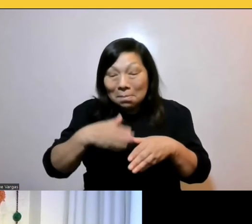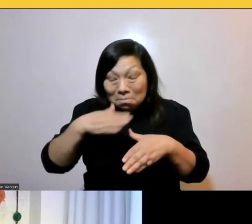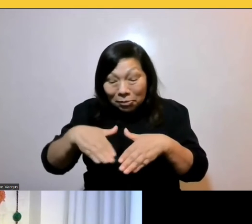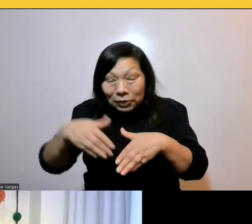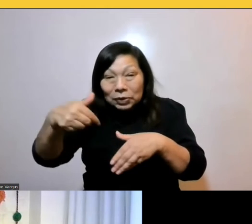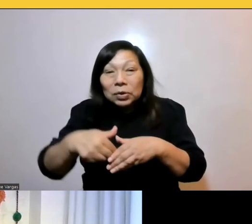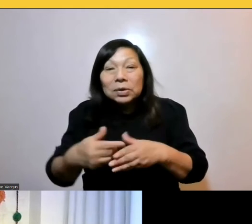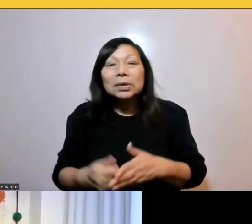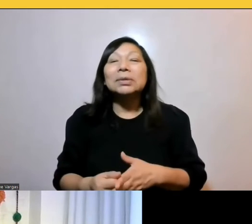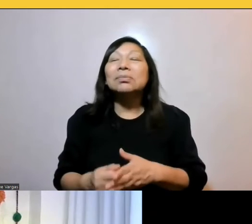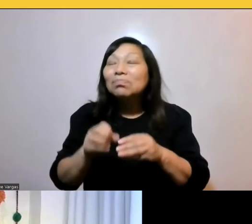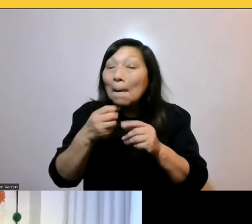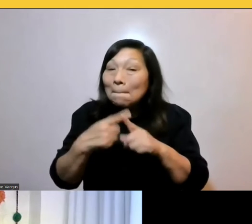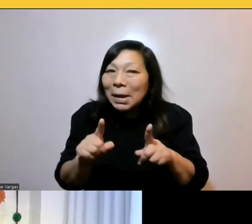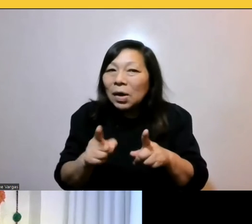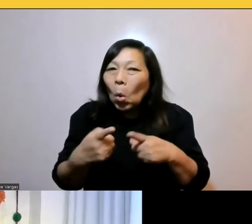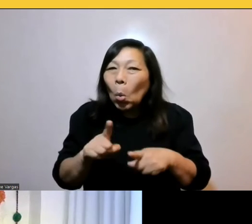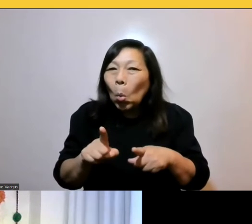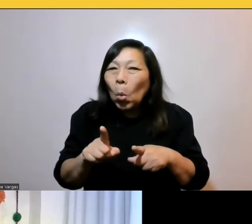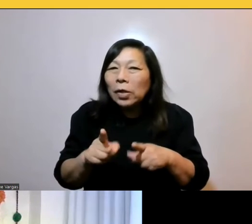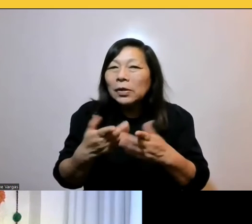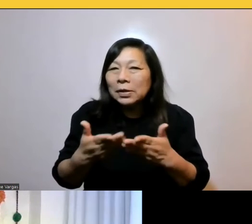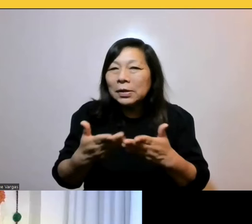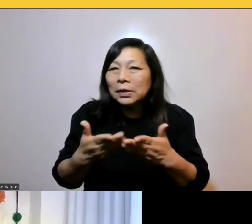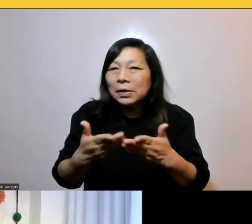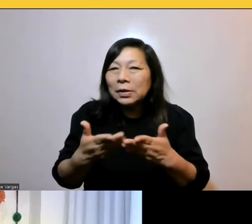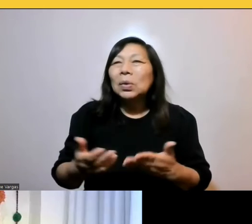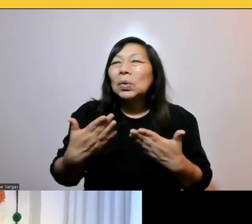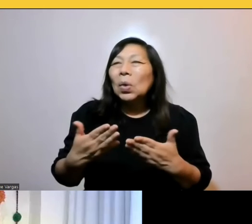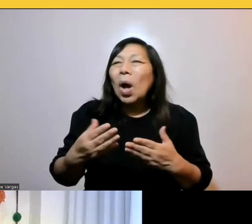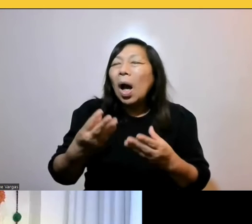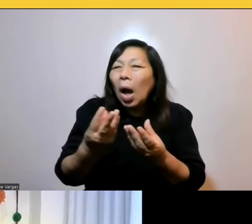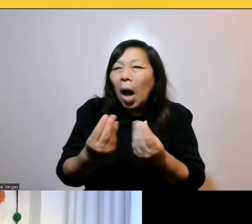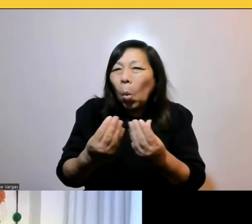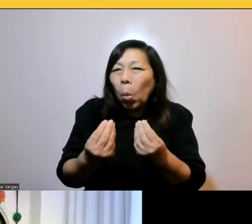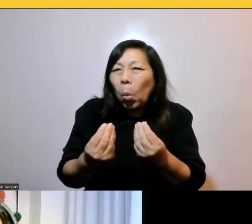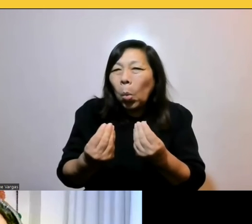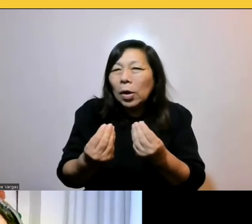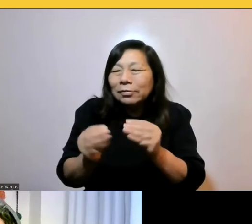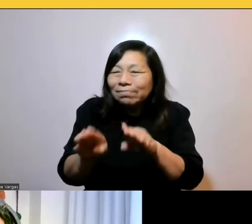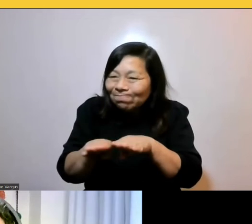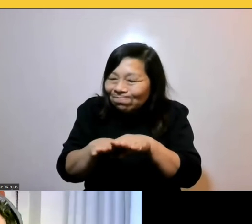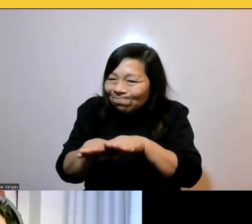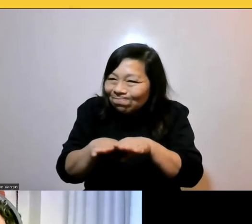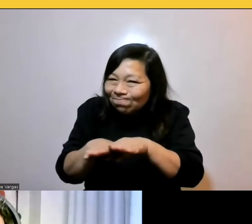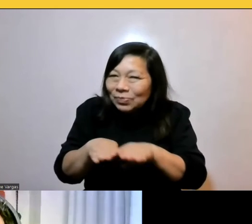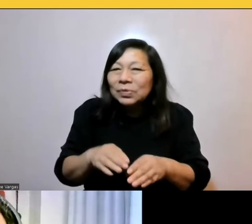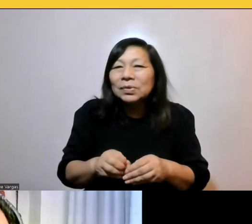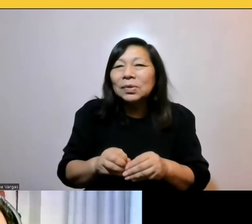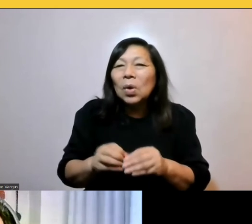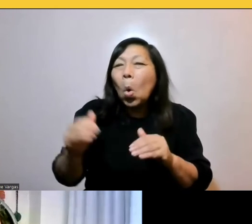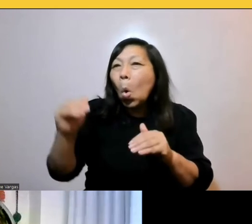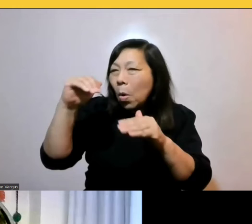que sobreprolifera cuando se dan las condiciones: calor, humedad y fricción, inflamación, o